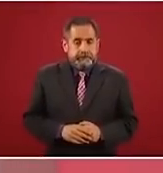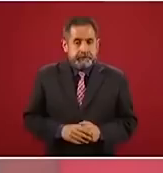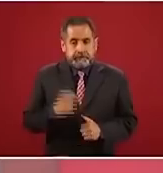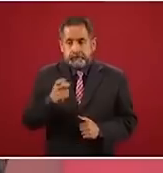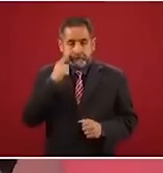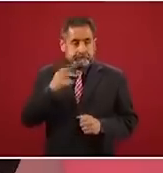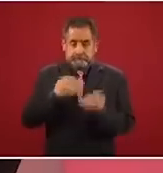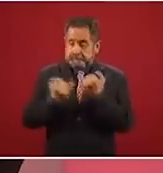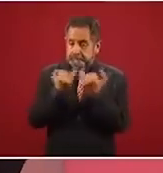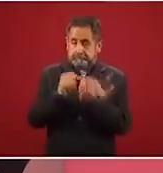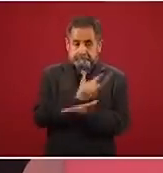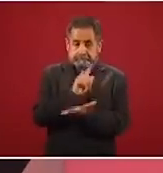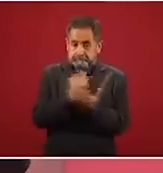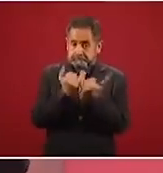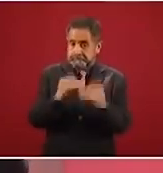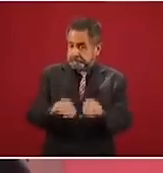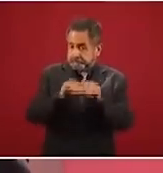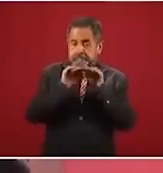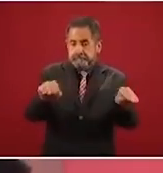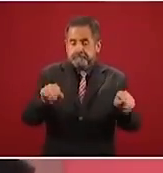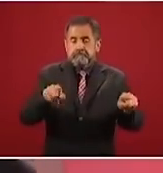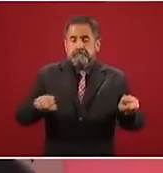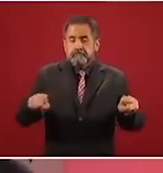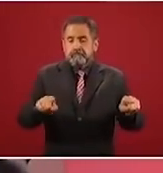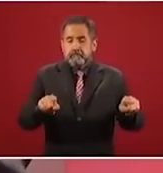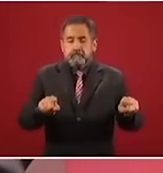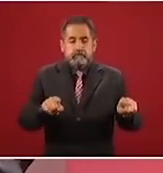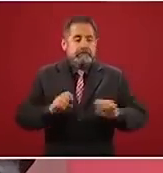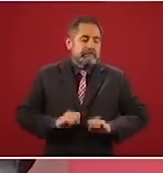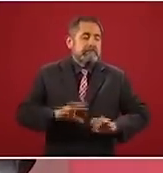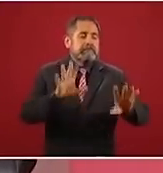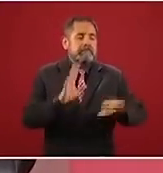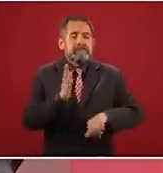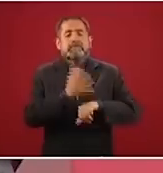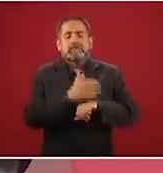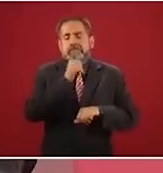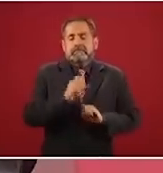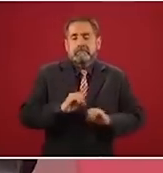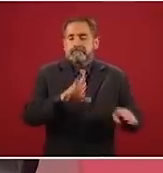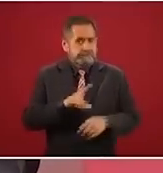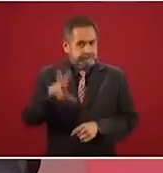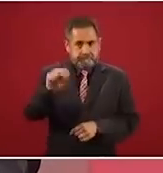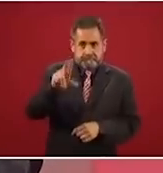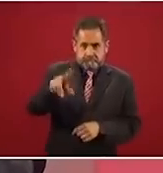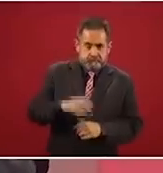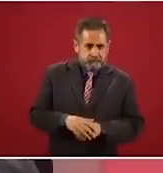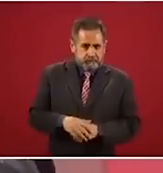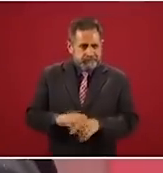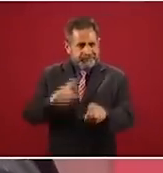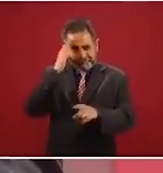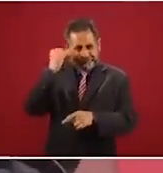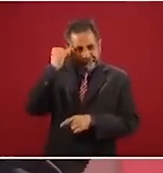es parejo y no hay impunidad. Imagínense lo que